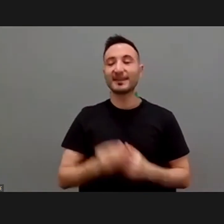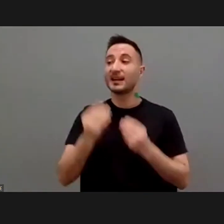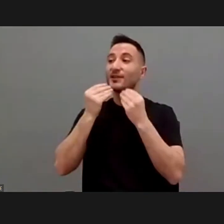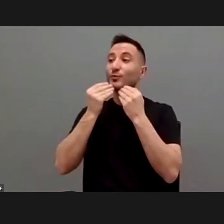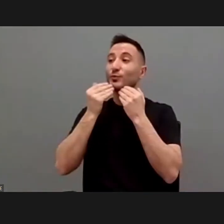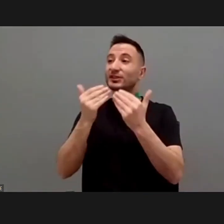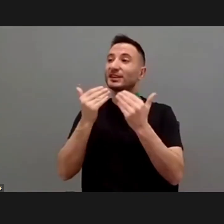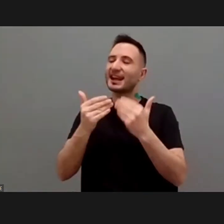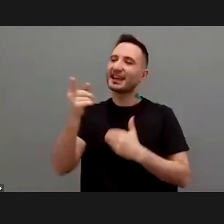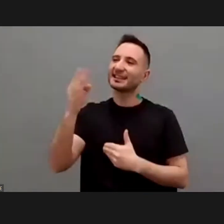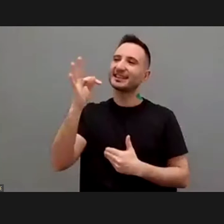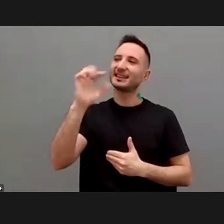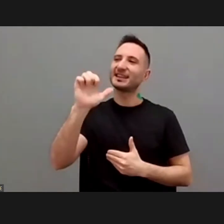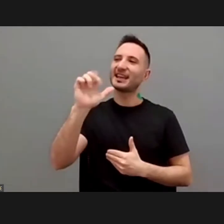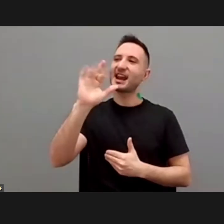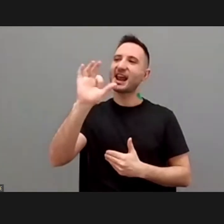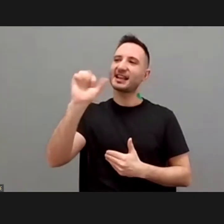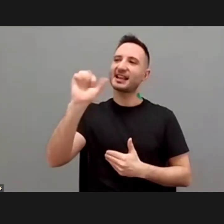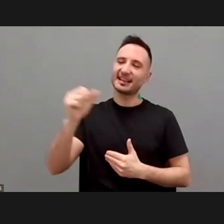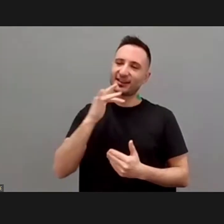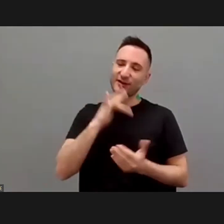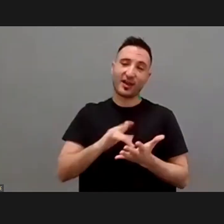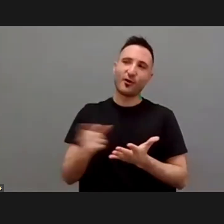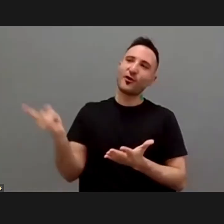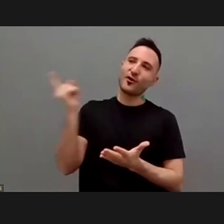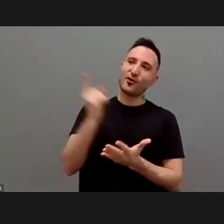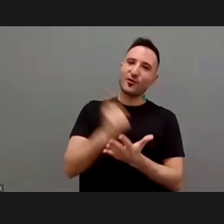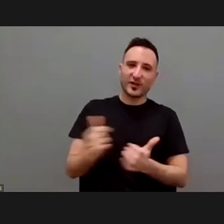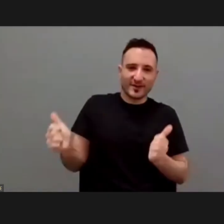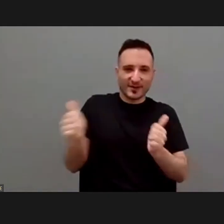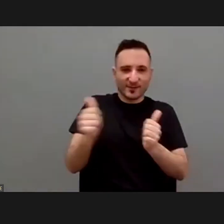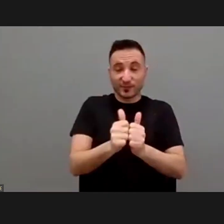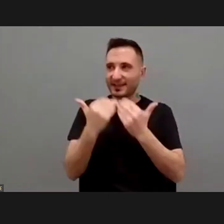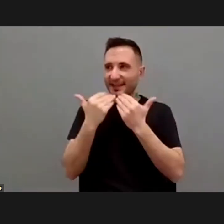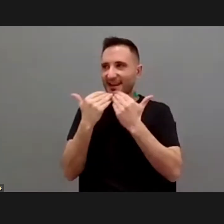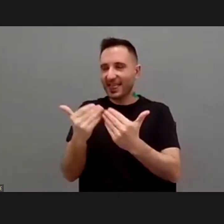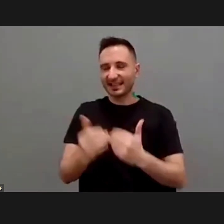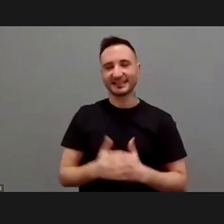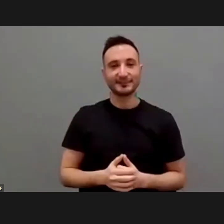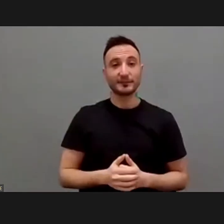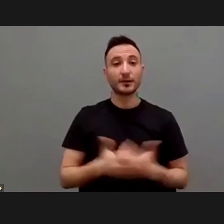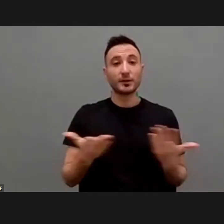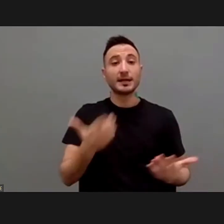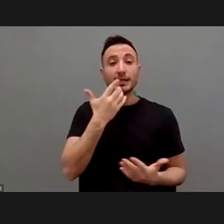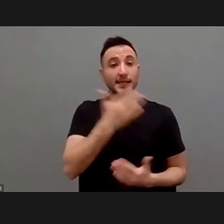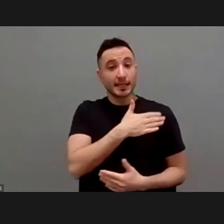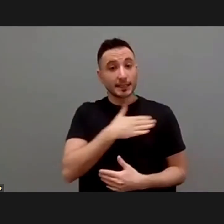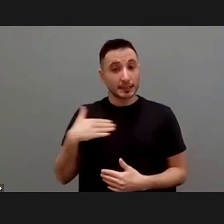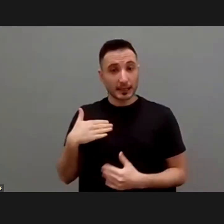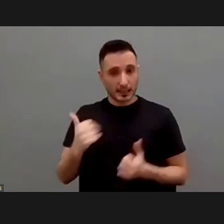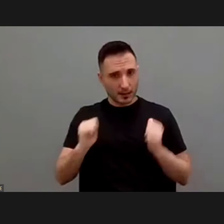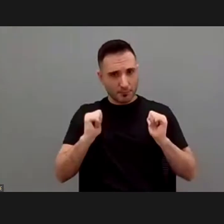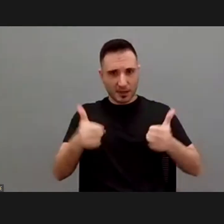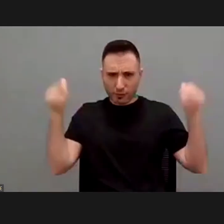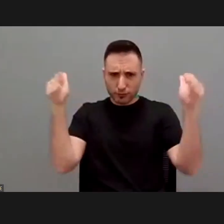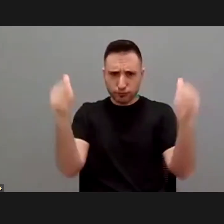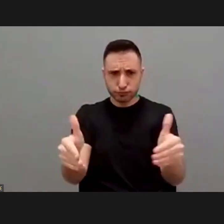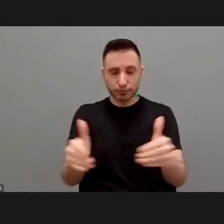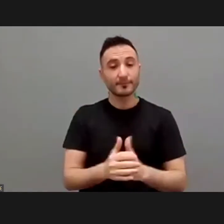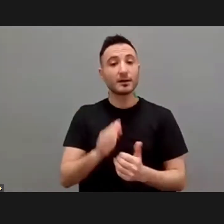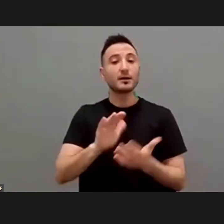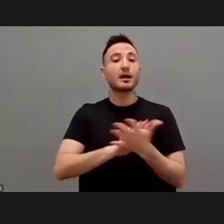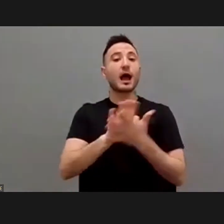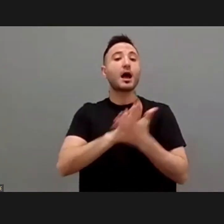gracias por estar una vez más con nosotros. Y bueno, pues si os parece, vamos al tema, ¿no? Lo comentaba Teresa,